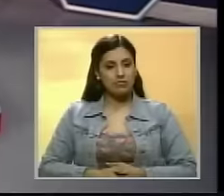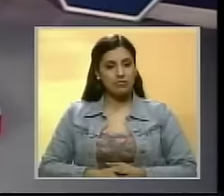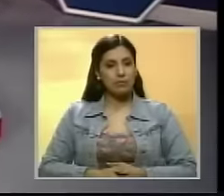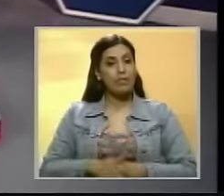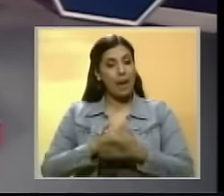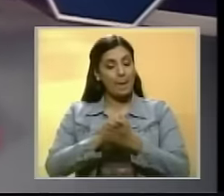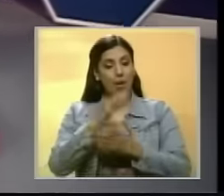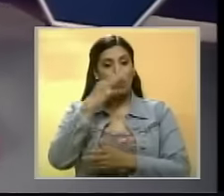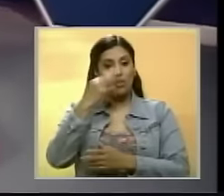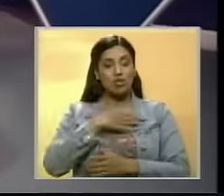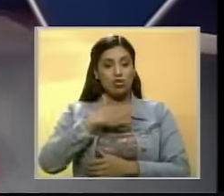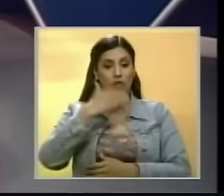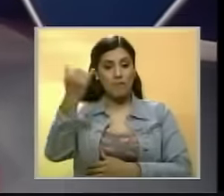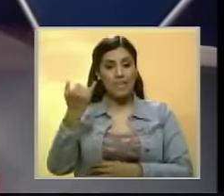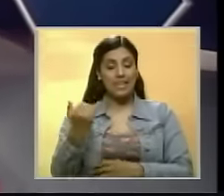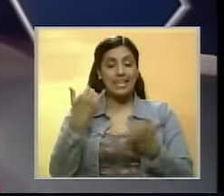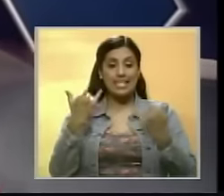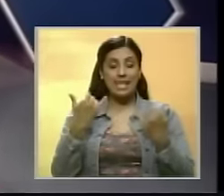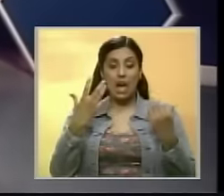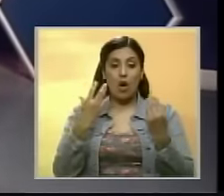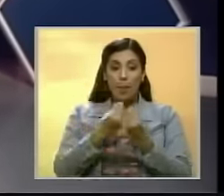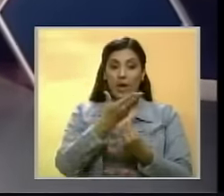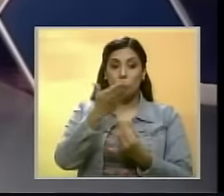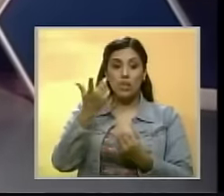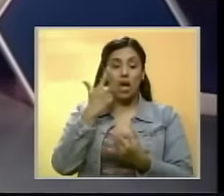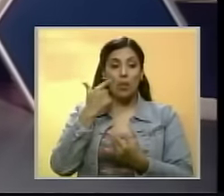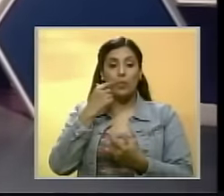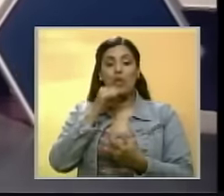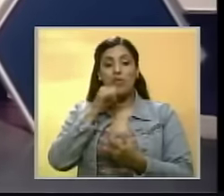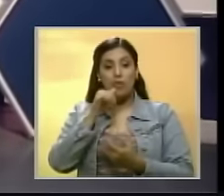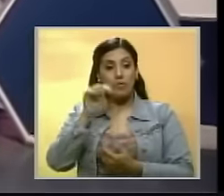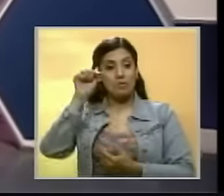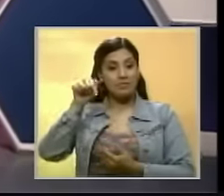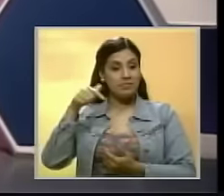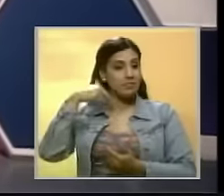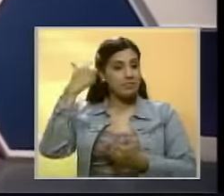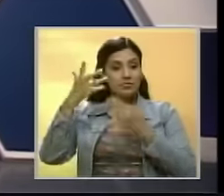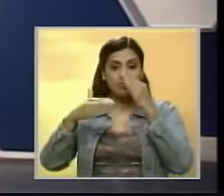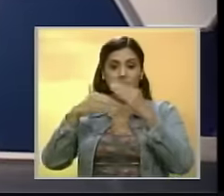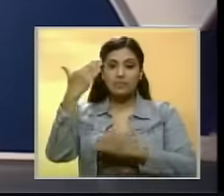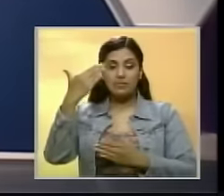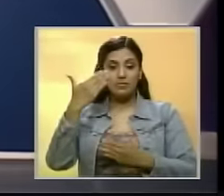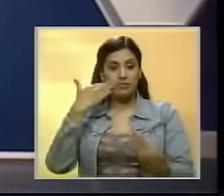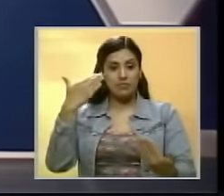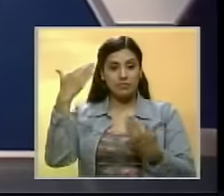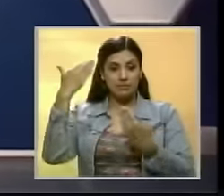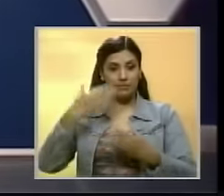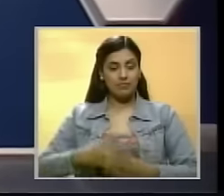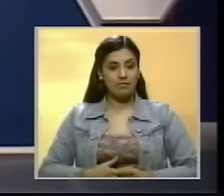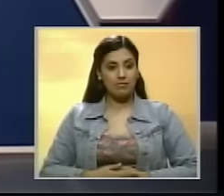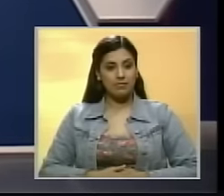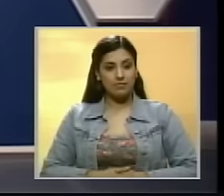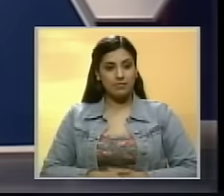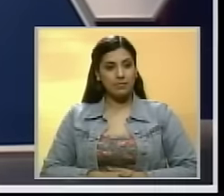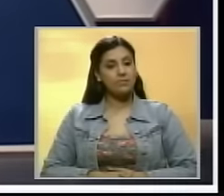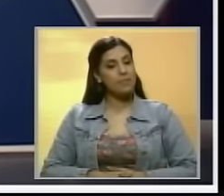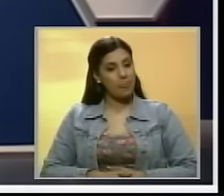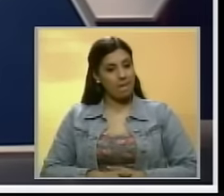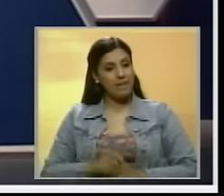amigos Muy buenas tardes Yo soy Federica Guzmán y desde ya los estaré acompañando en nuestro acostumbrado recorrido por las noticias del entretenimiento aquí en estrenos y